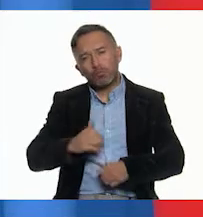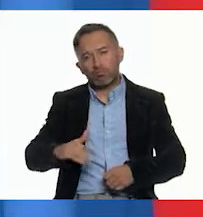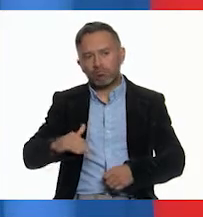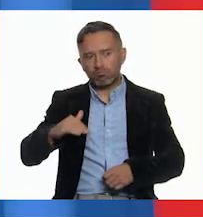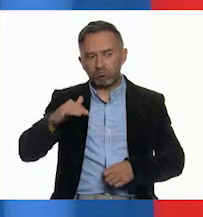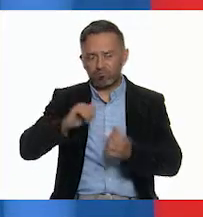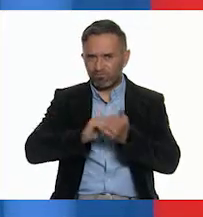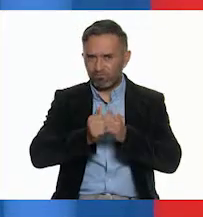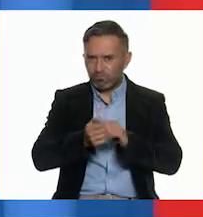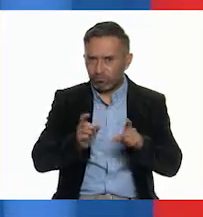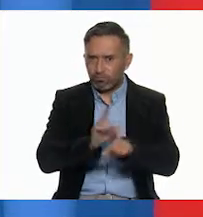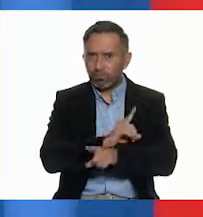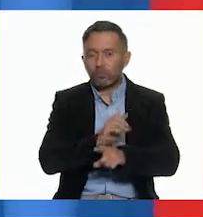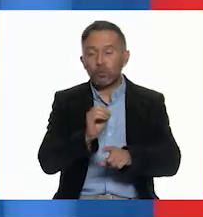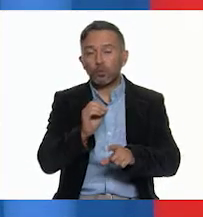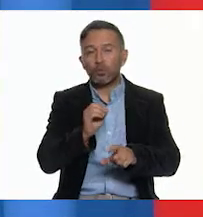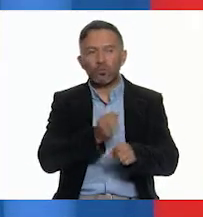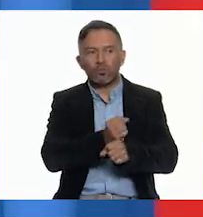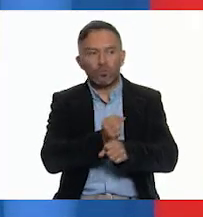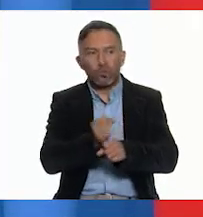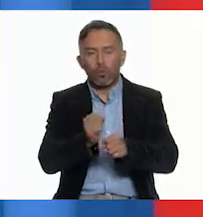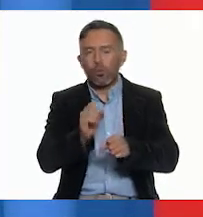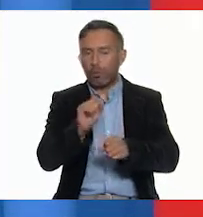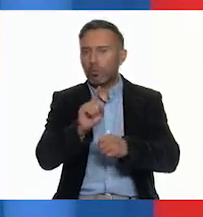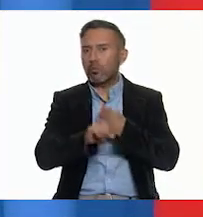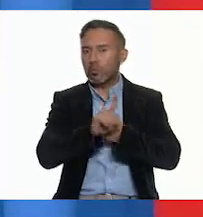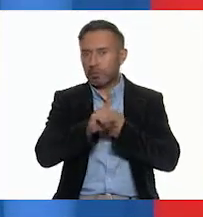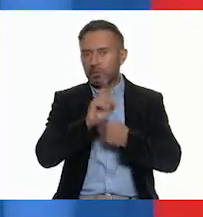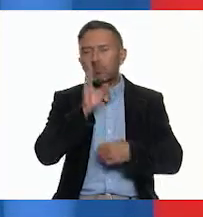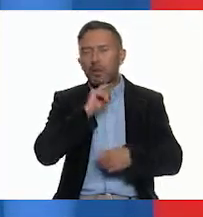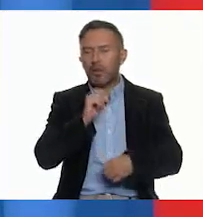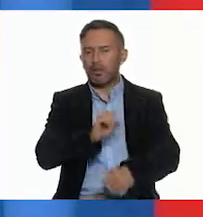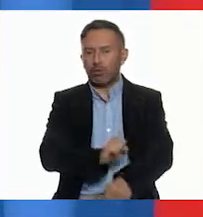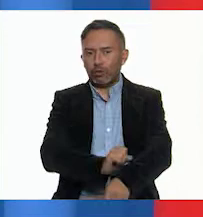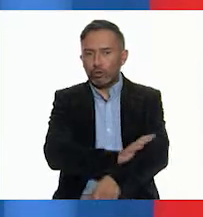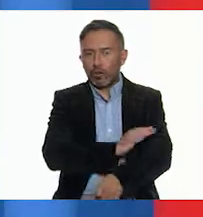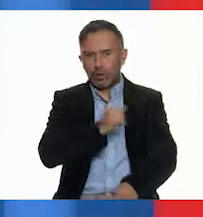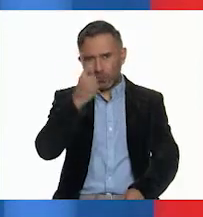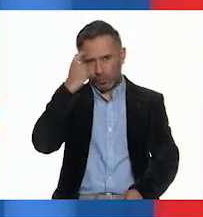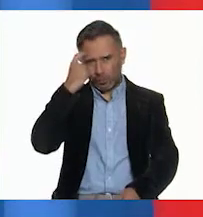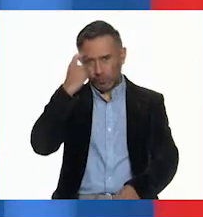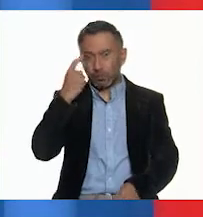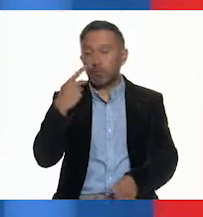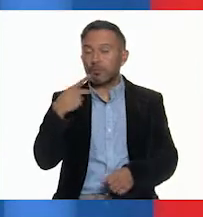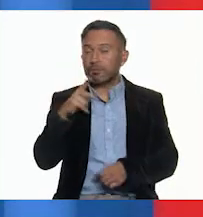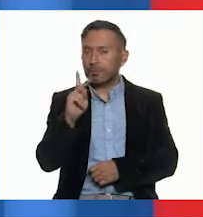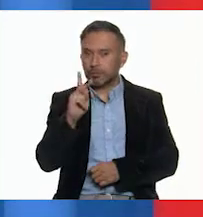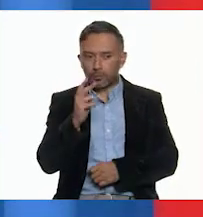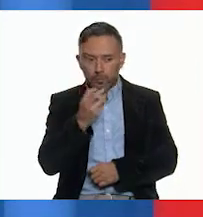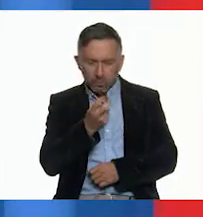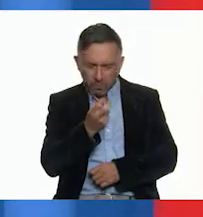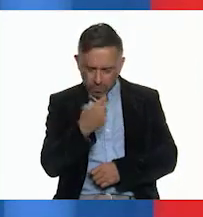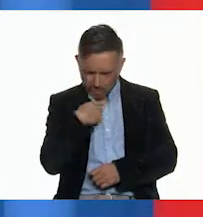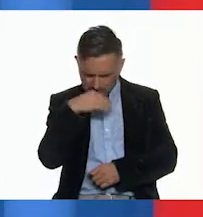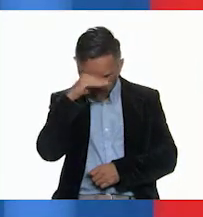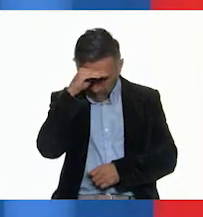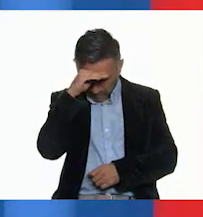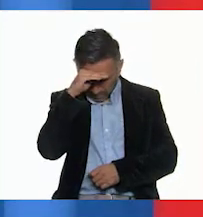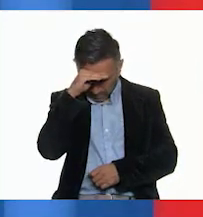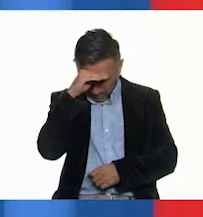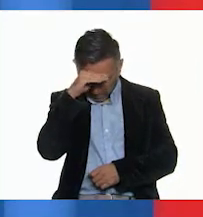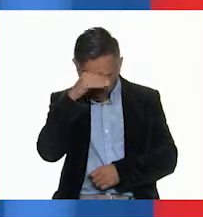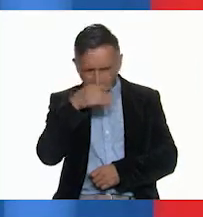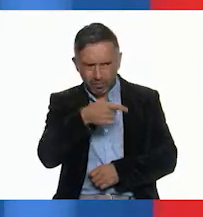tienen algún tipo de desorden mental o emocional. Pero en este caso no hay nada que nos permita saber la razón por la que